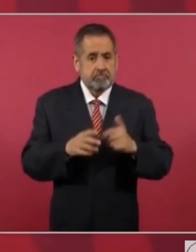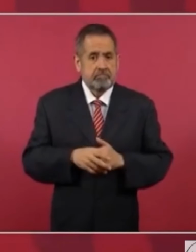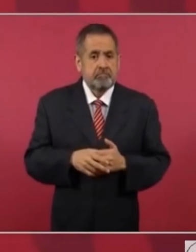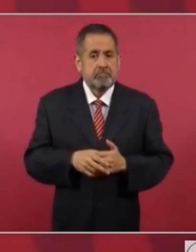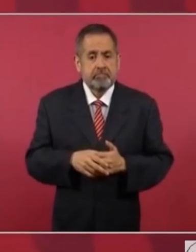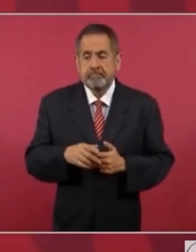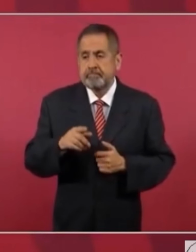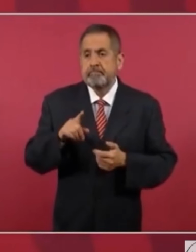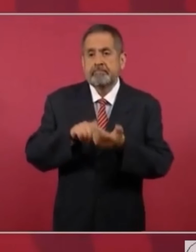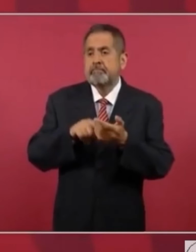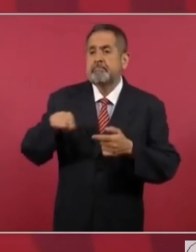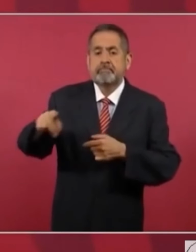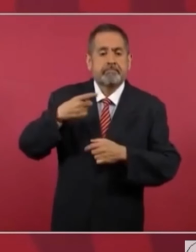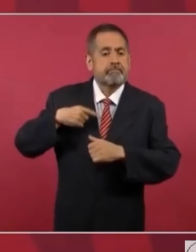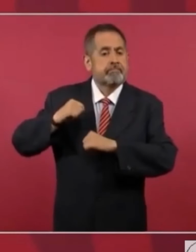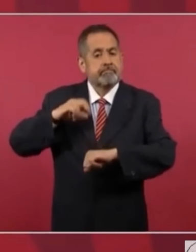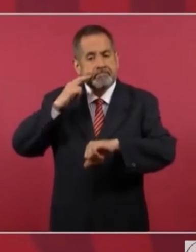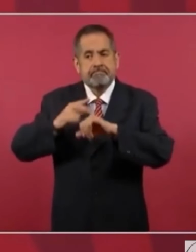autoridades